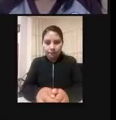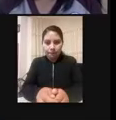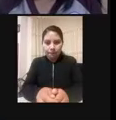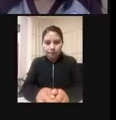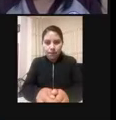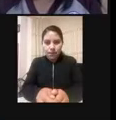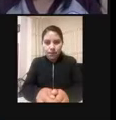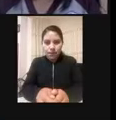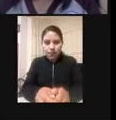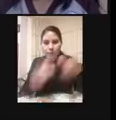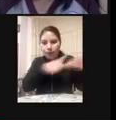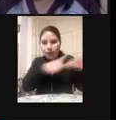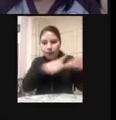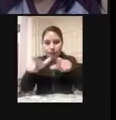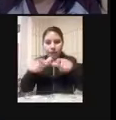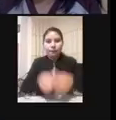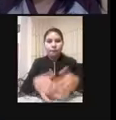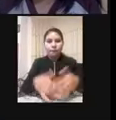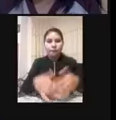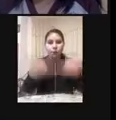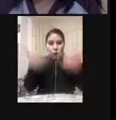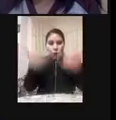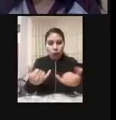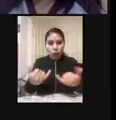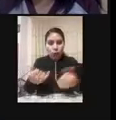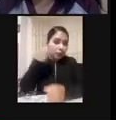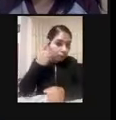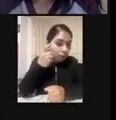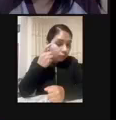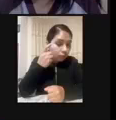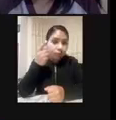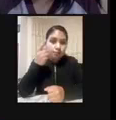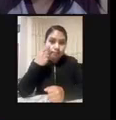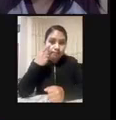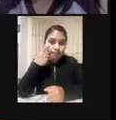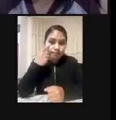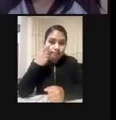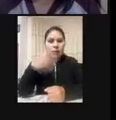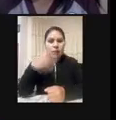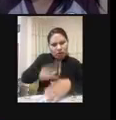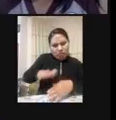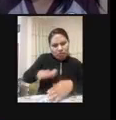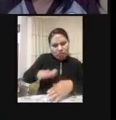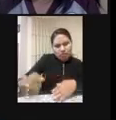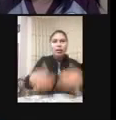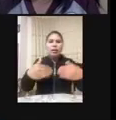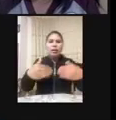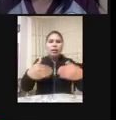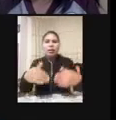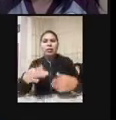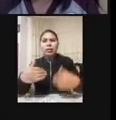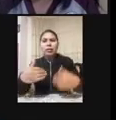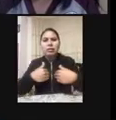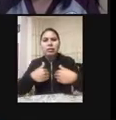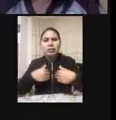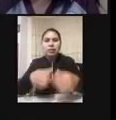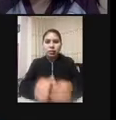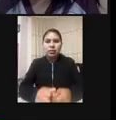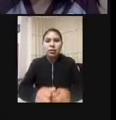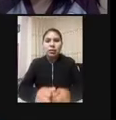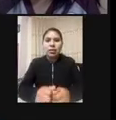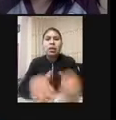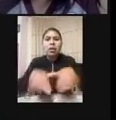Listo. Hoy vamos a conocer a Margarita, una niña con síndrome de Down. Vamos a saber cómo maneja, cómo vive, qué